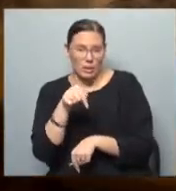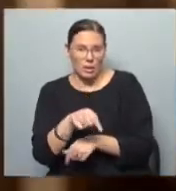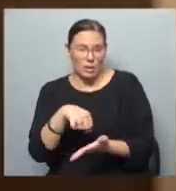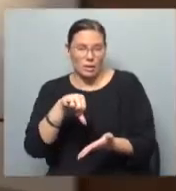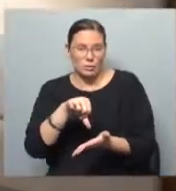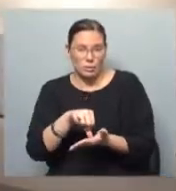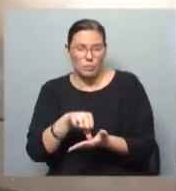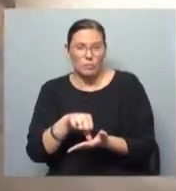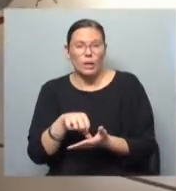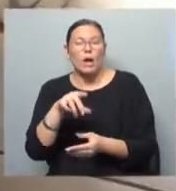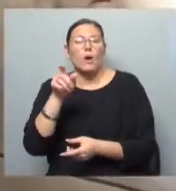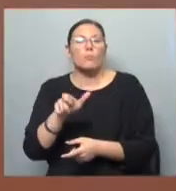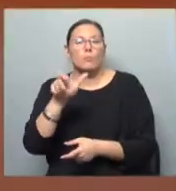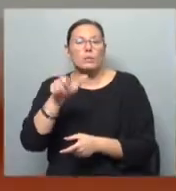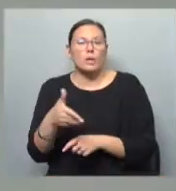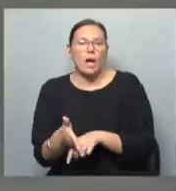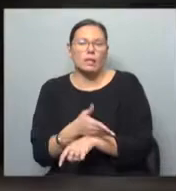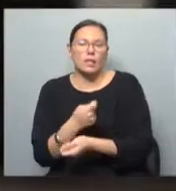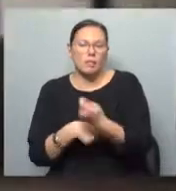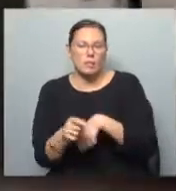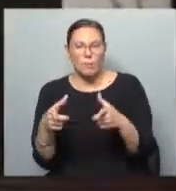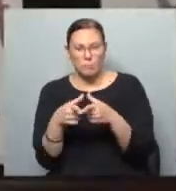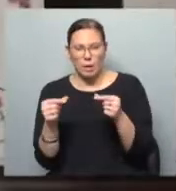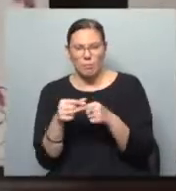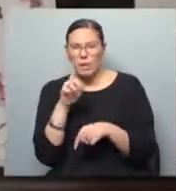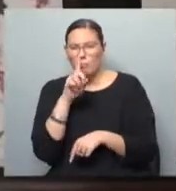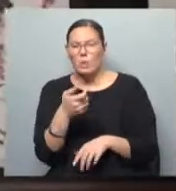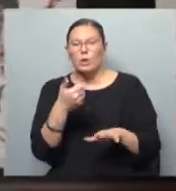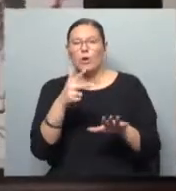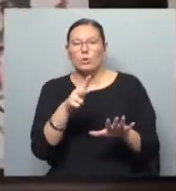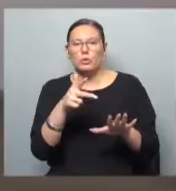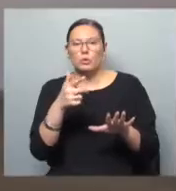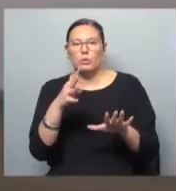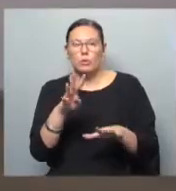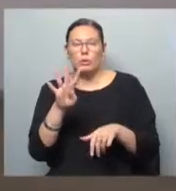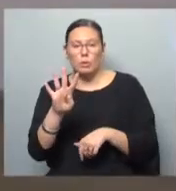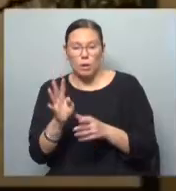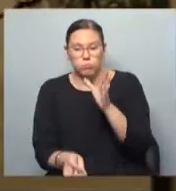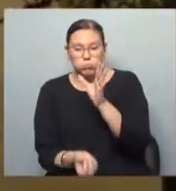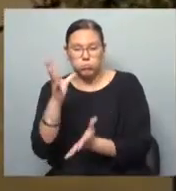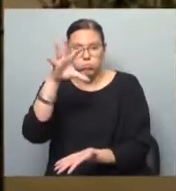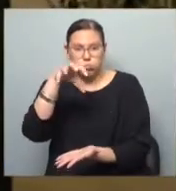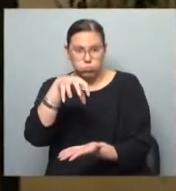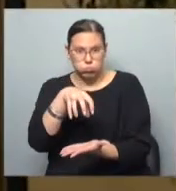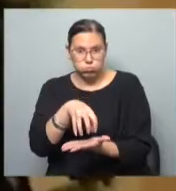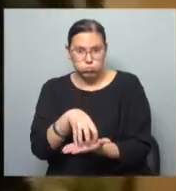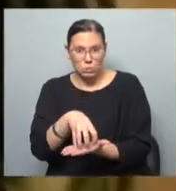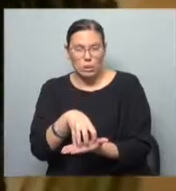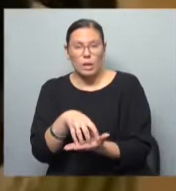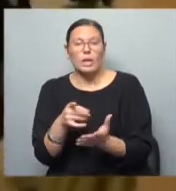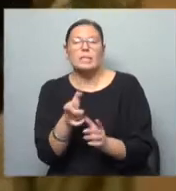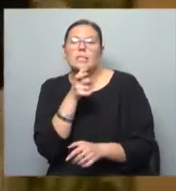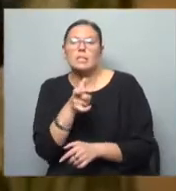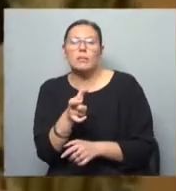Sun Chuchai fue una famosa tienda de papel del sur y en 1894 creó una sucursal llamada Rompao Chai, que